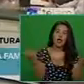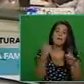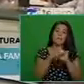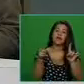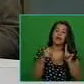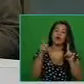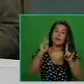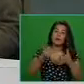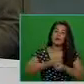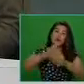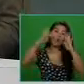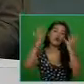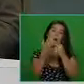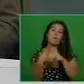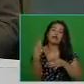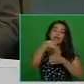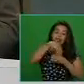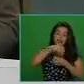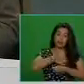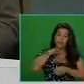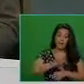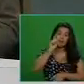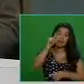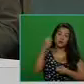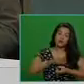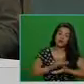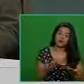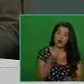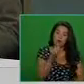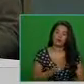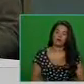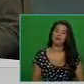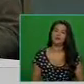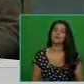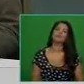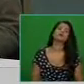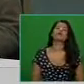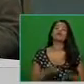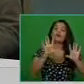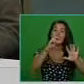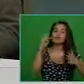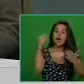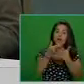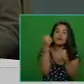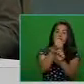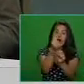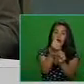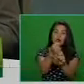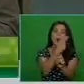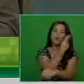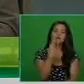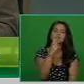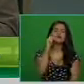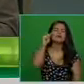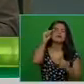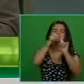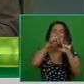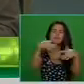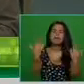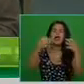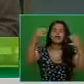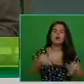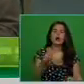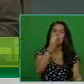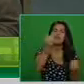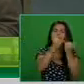interno. 10 años trabajando, como lo afirman estos compañeros, y con el compromiso de garantizar la soberanía agroalimentaria. Bruce